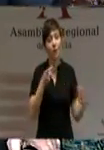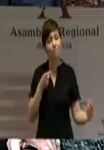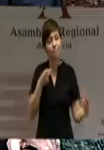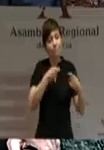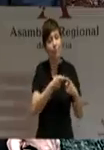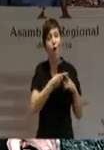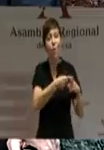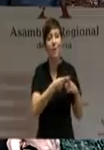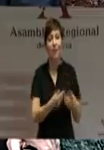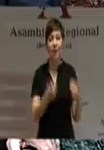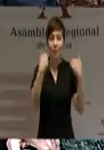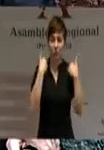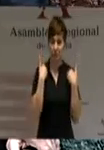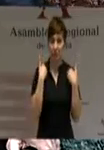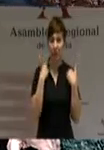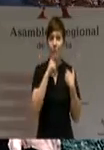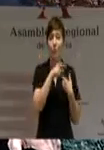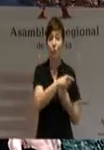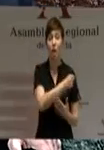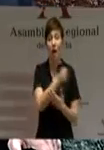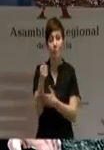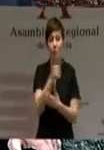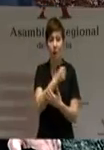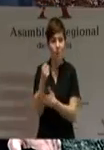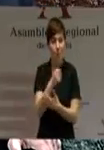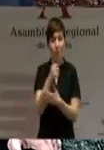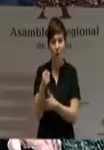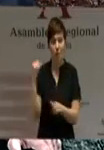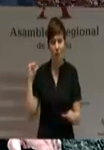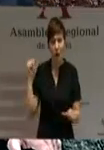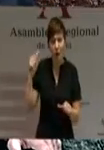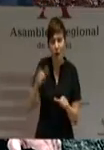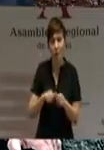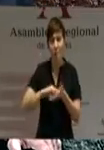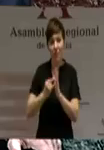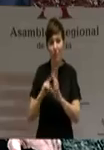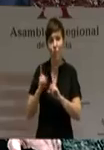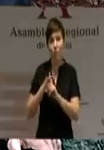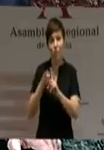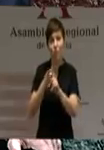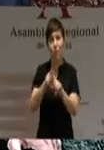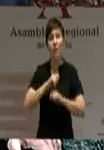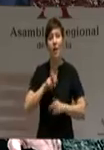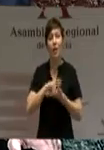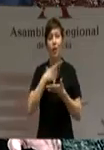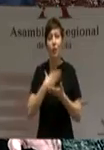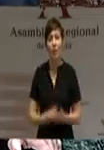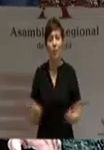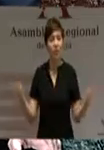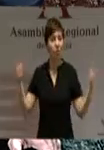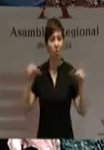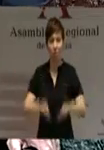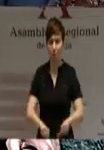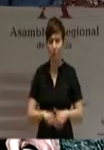Legislativo por su apoyo sistemático a las medidas que nos han llevado al hundimiento de la región de Murcia. Somos la comunidad